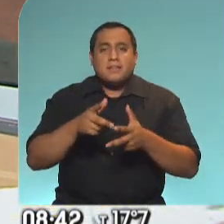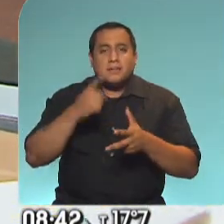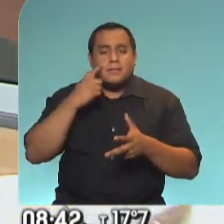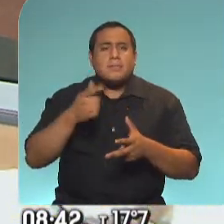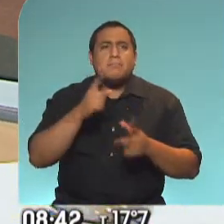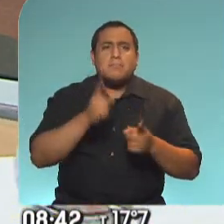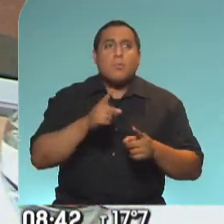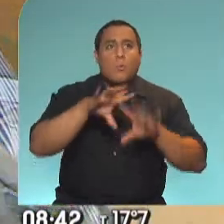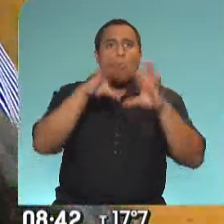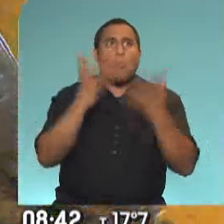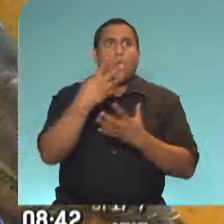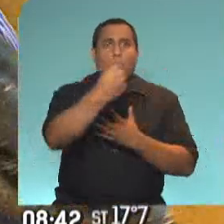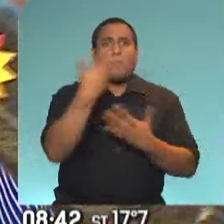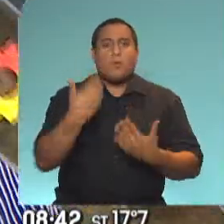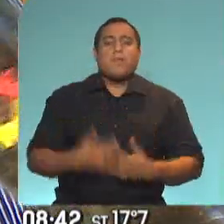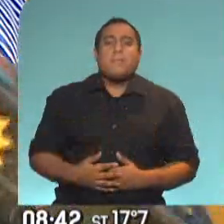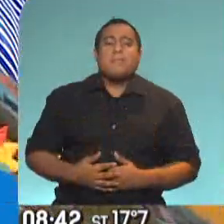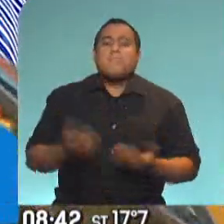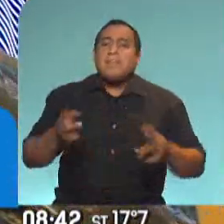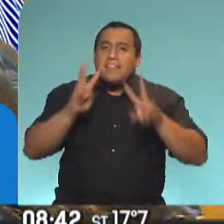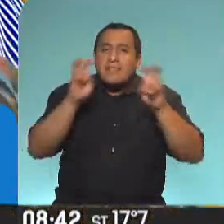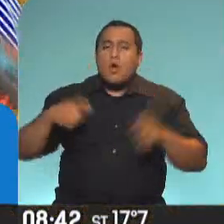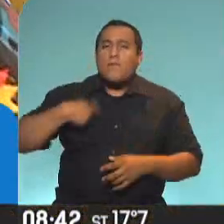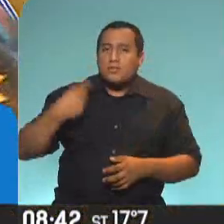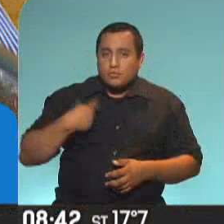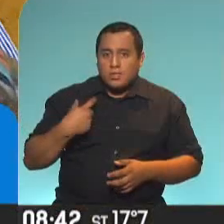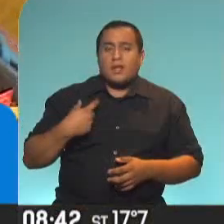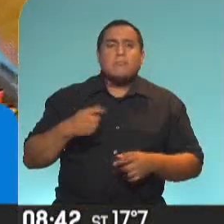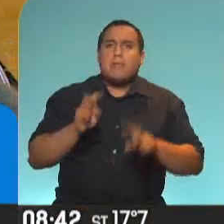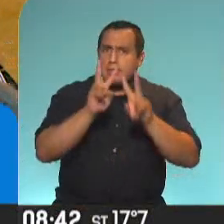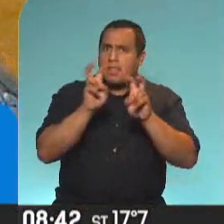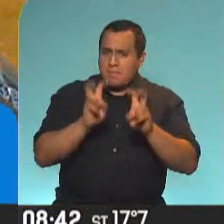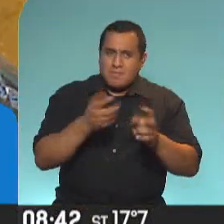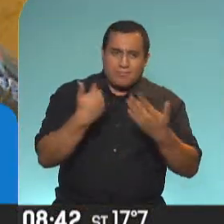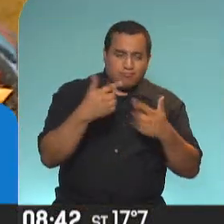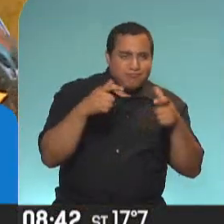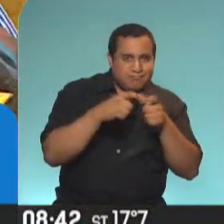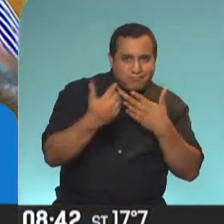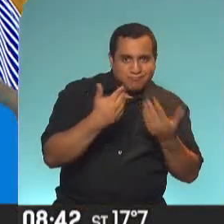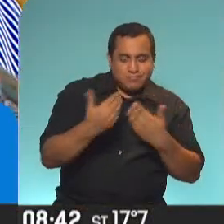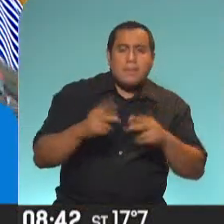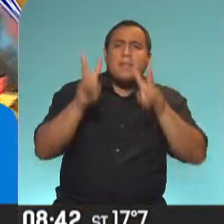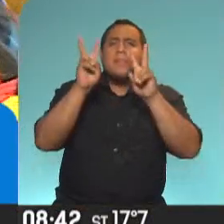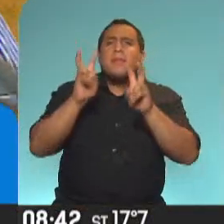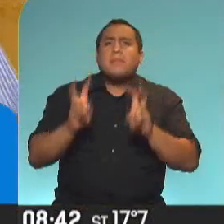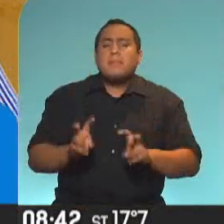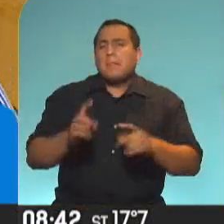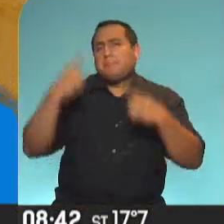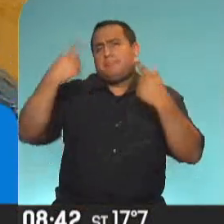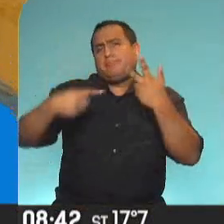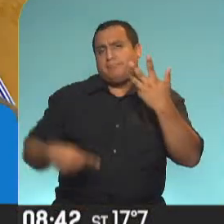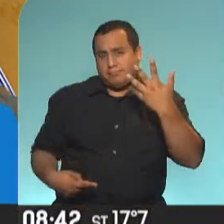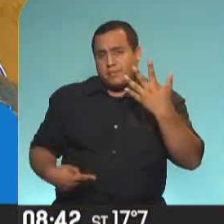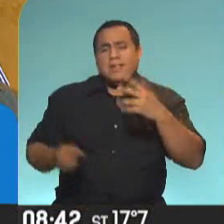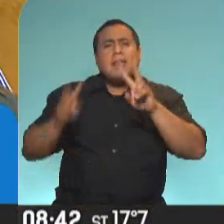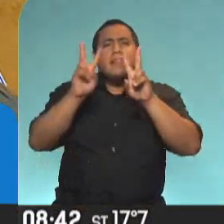modelo en el mundo. El tema de las obras sociales fue uno de los temas. Los temas son varios, que tienen